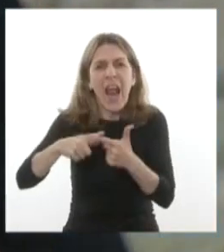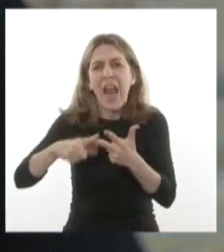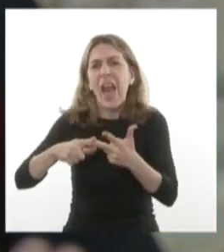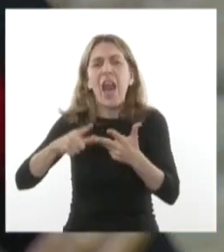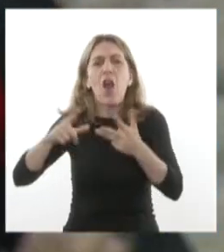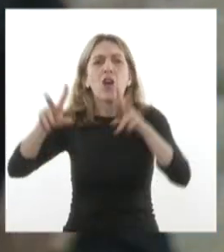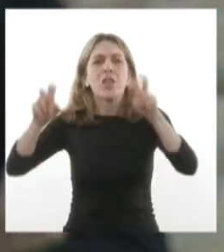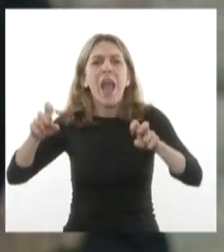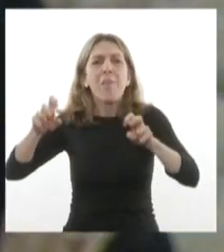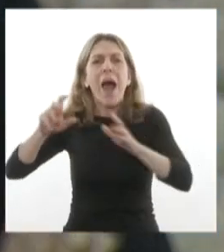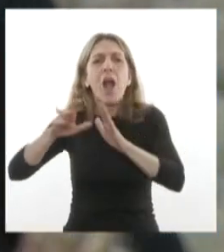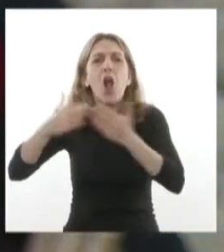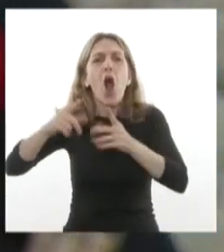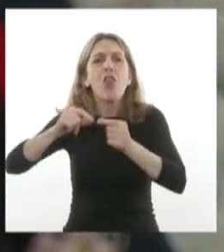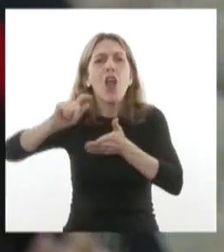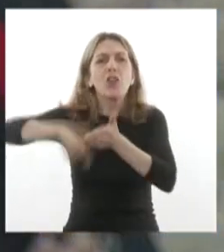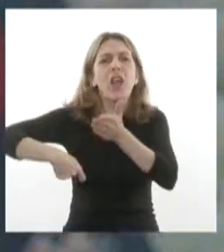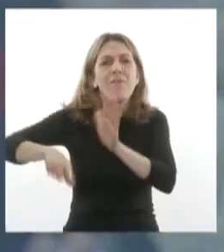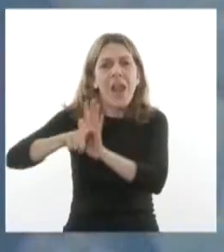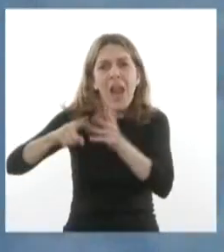muchas cuestiones vinculares.